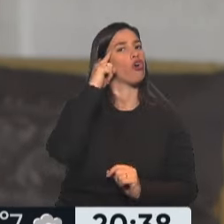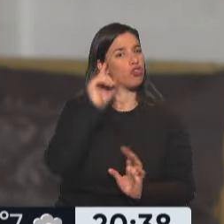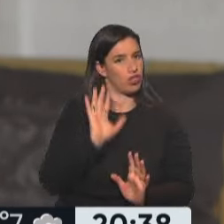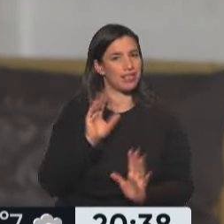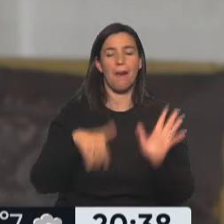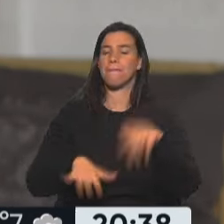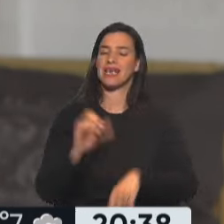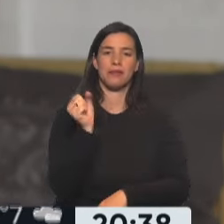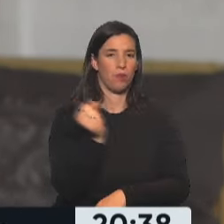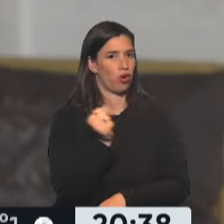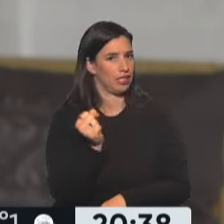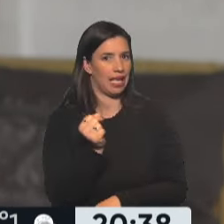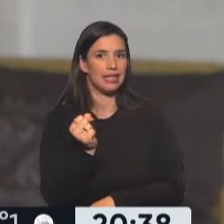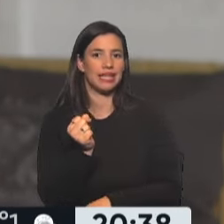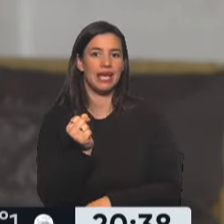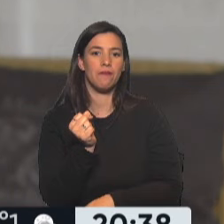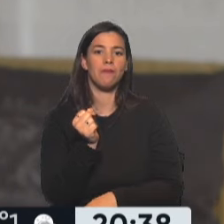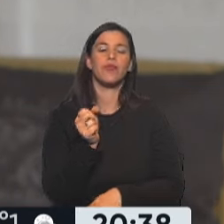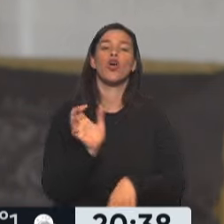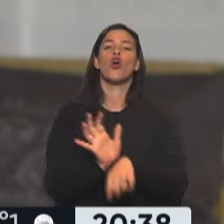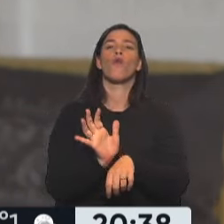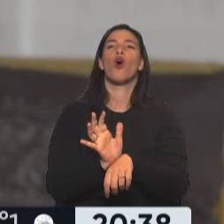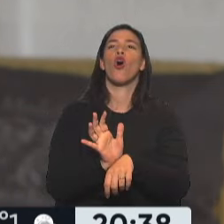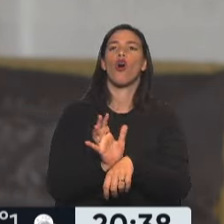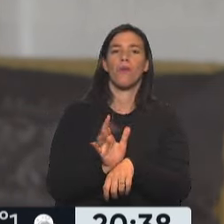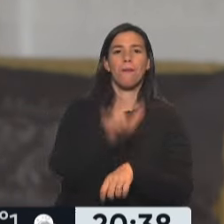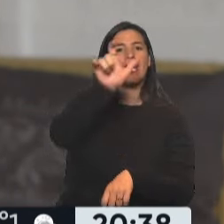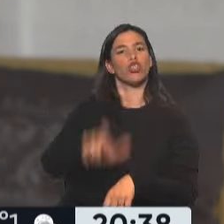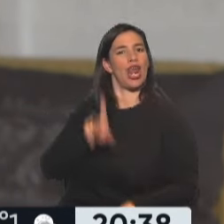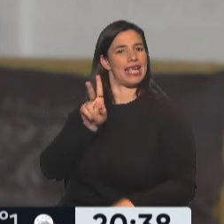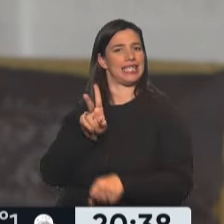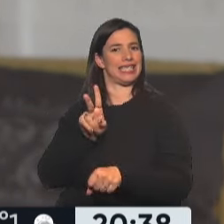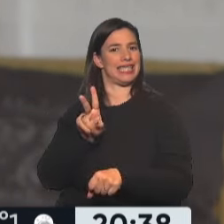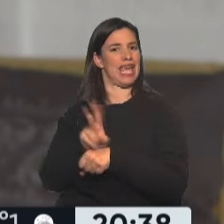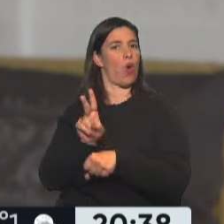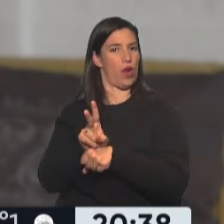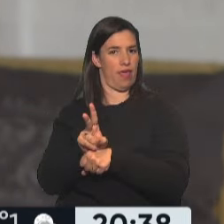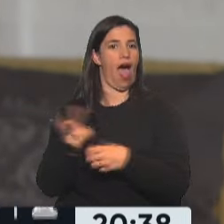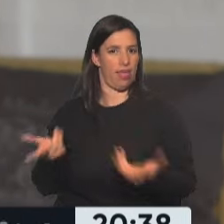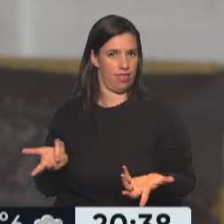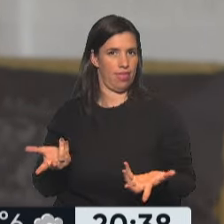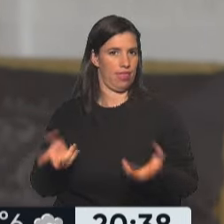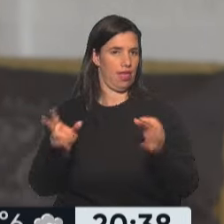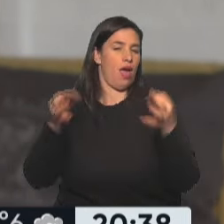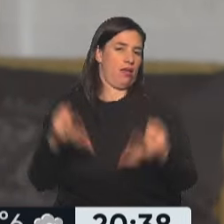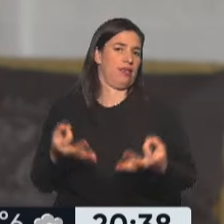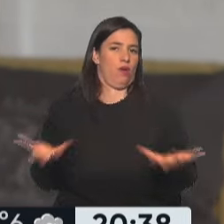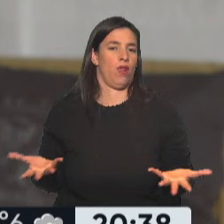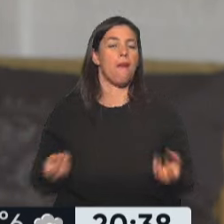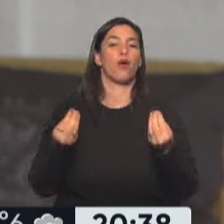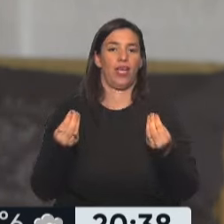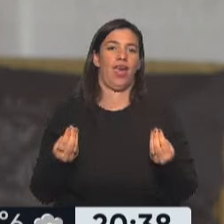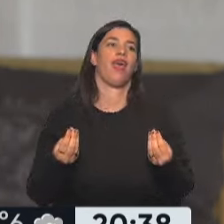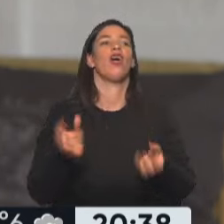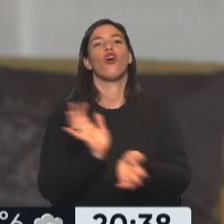más importante, es la seguridad del usuario, porque justamente vamos a estar validando nuestra identidad y dando por aprobado